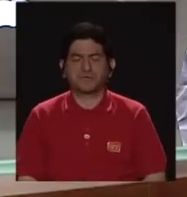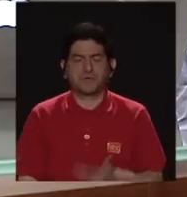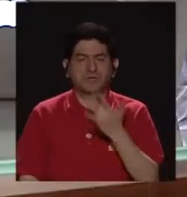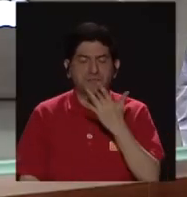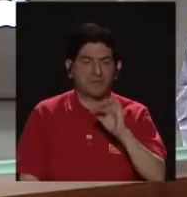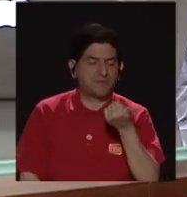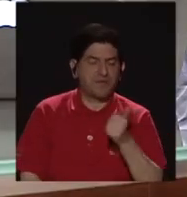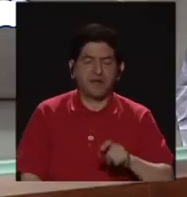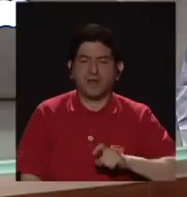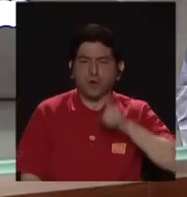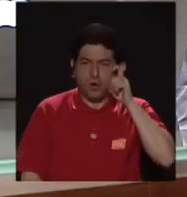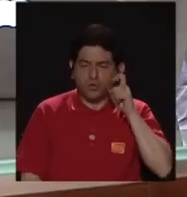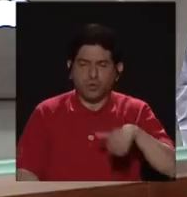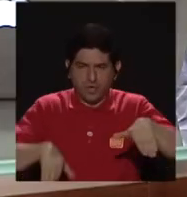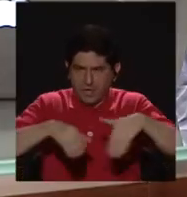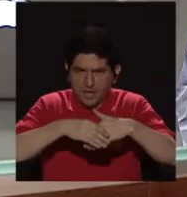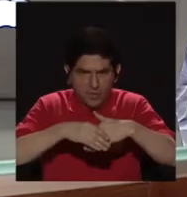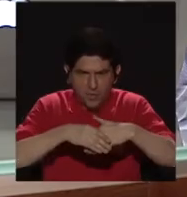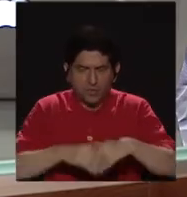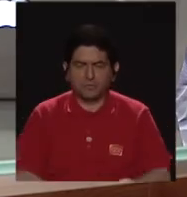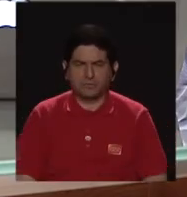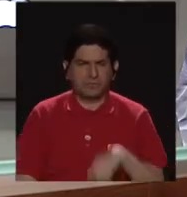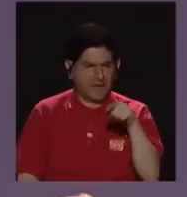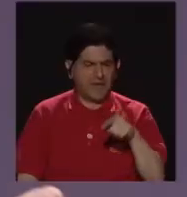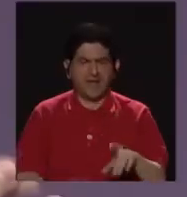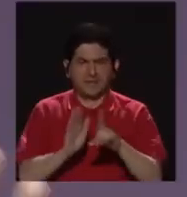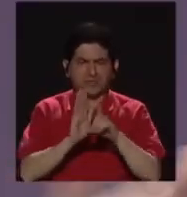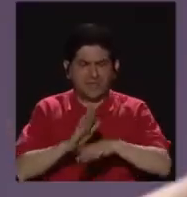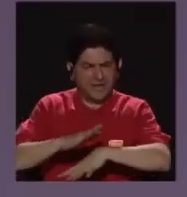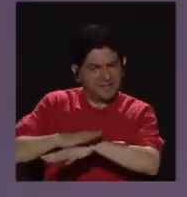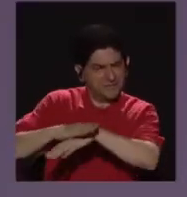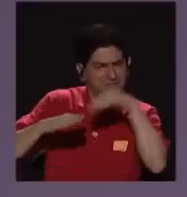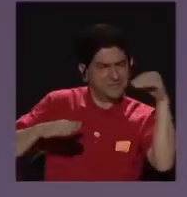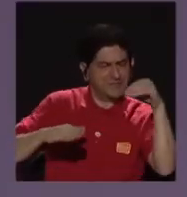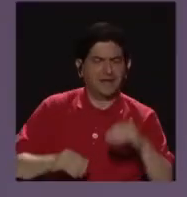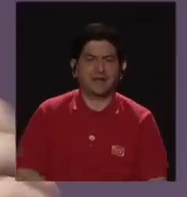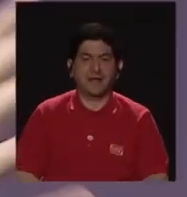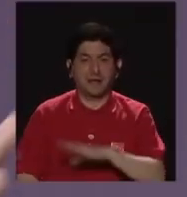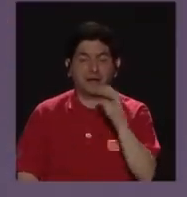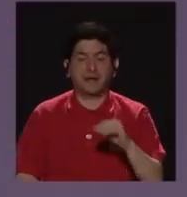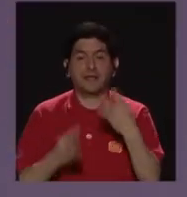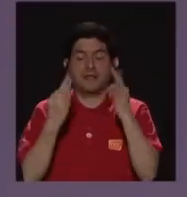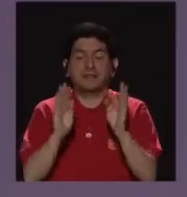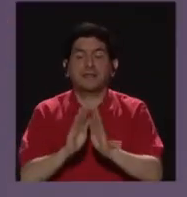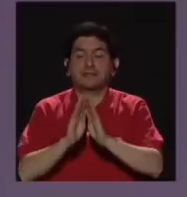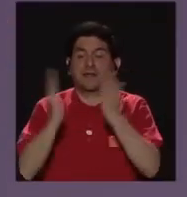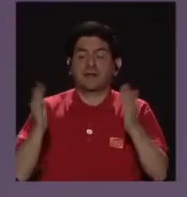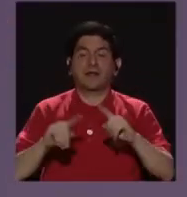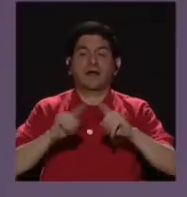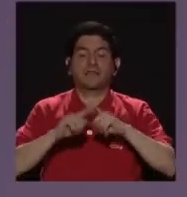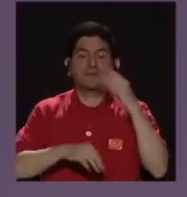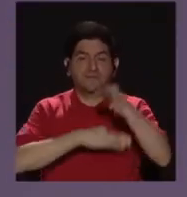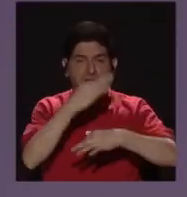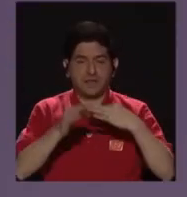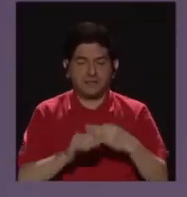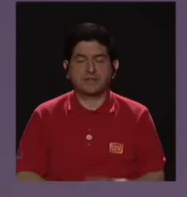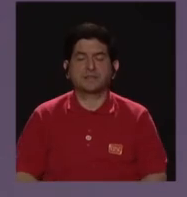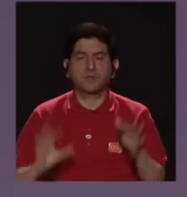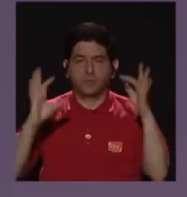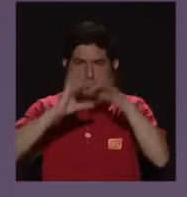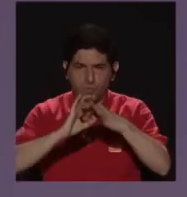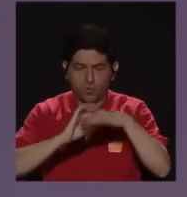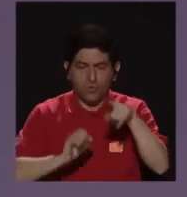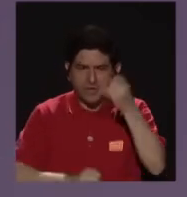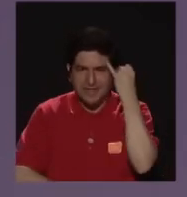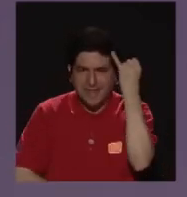sino sacar esos derechos de esa figura y ampliarlo digamos o llevarlos a otros arreglos y creo que va un poco